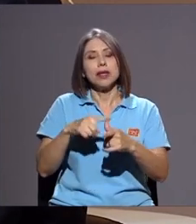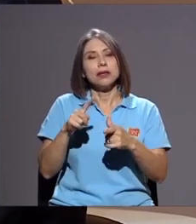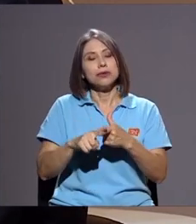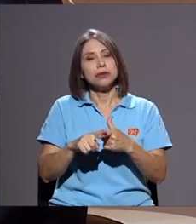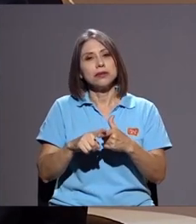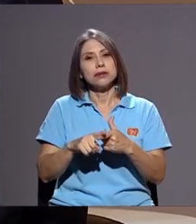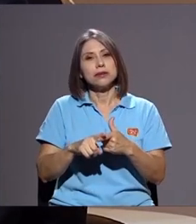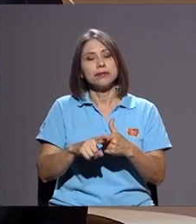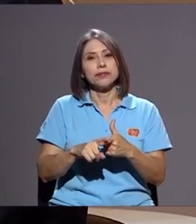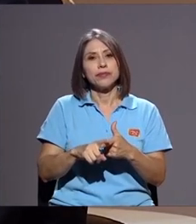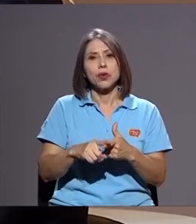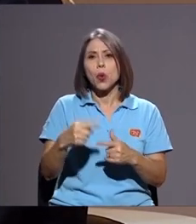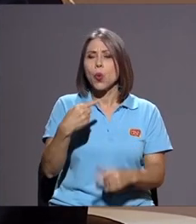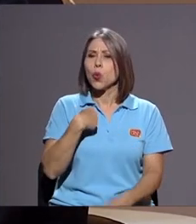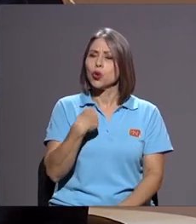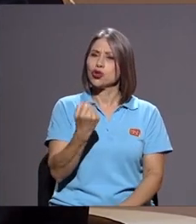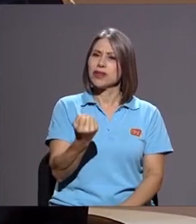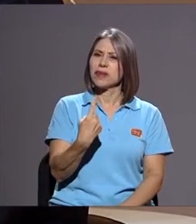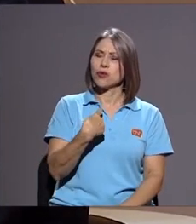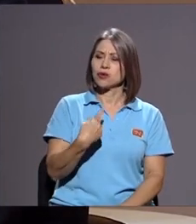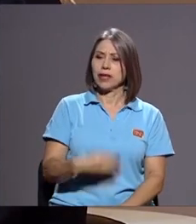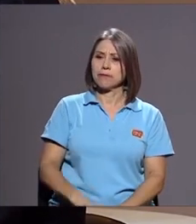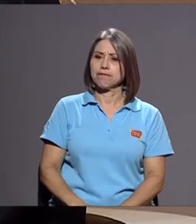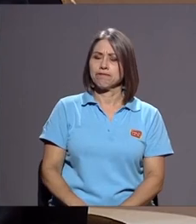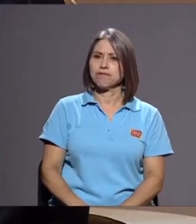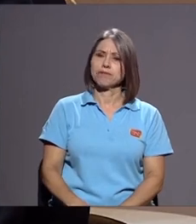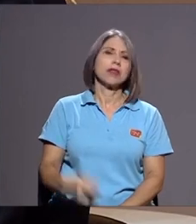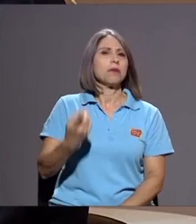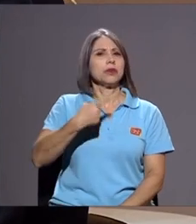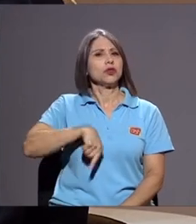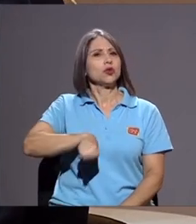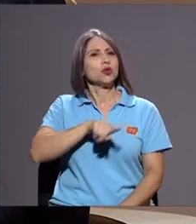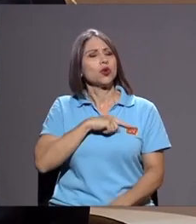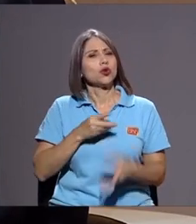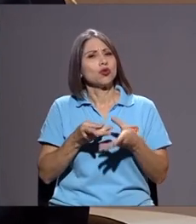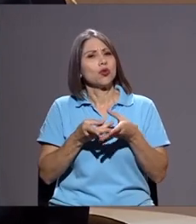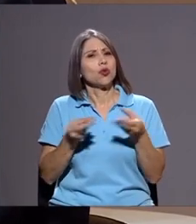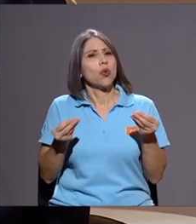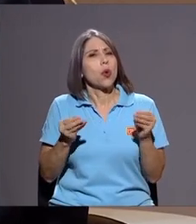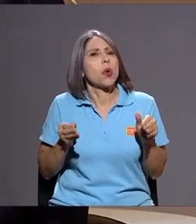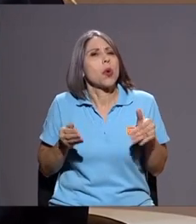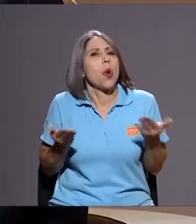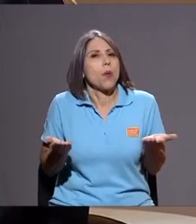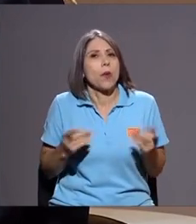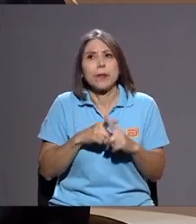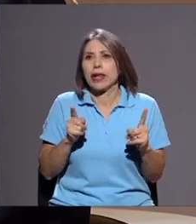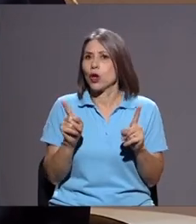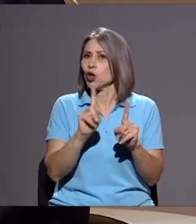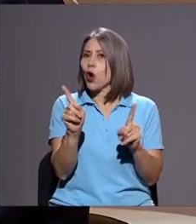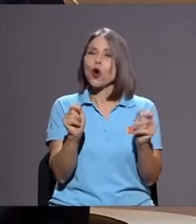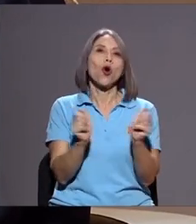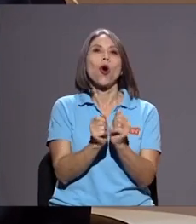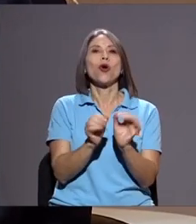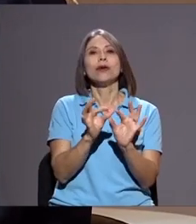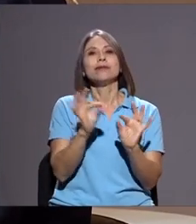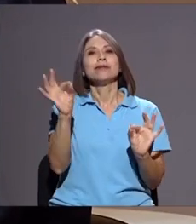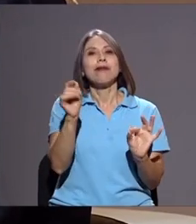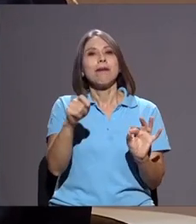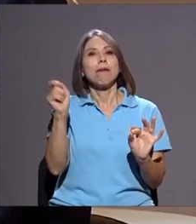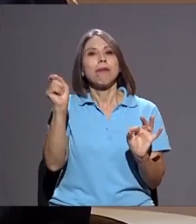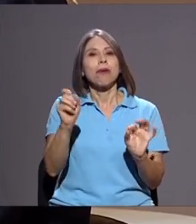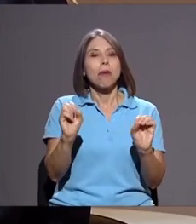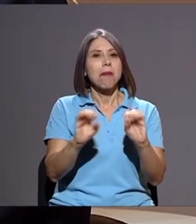uno se pregunta bueno por dónde podemos salir más sin que hayan fórmulas mágicas porque el tema el